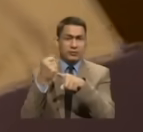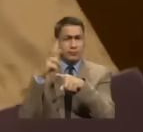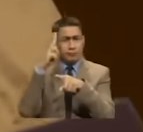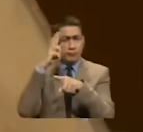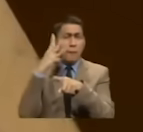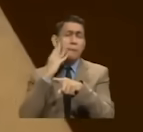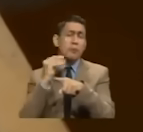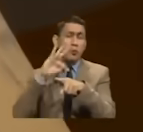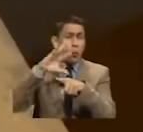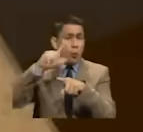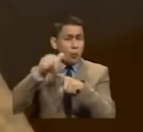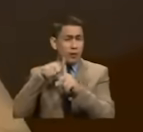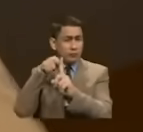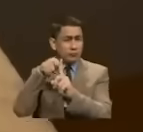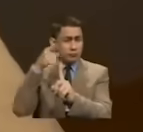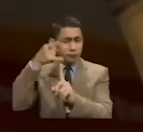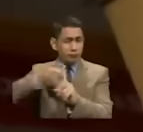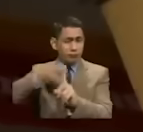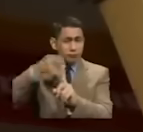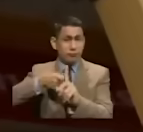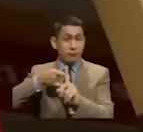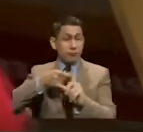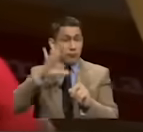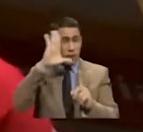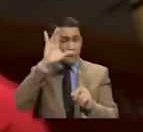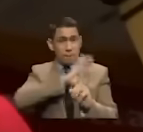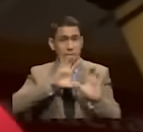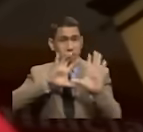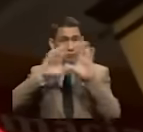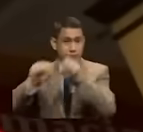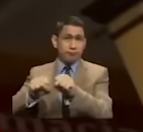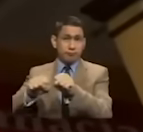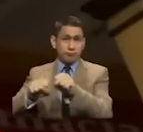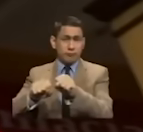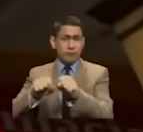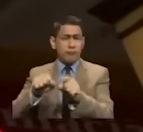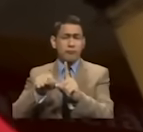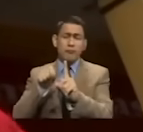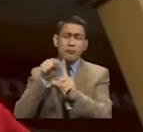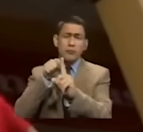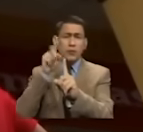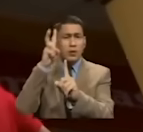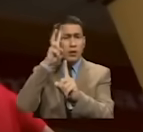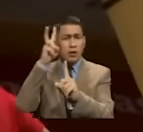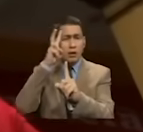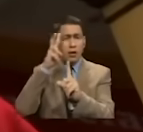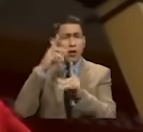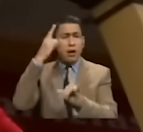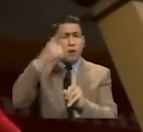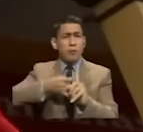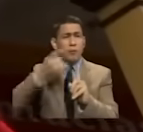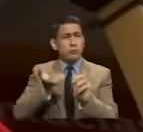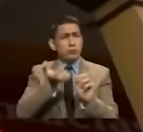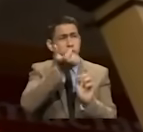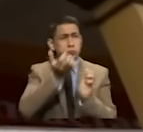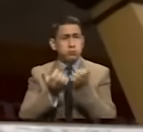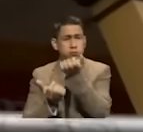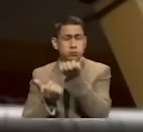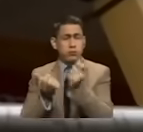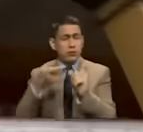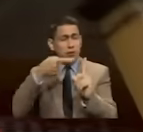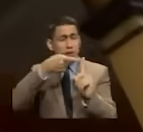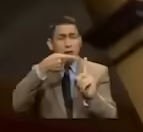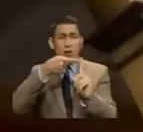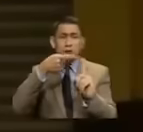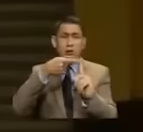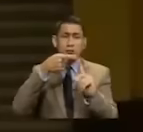Hicimos el recorrido por donde trepó el hombre araña, donde dejó sus huellas, cómo ingresó a un dormitorio y qué es lo que le pasó a la familia que lo vio como